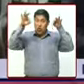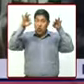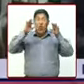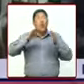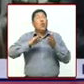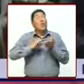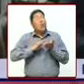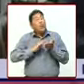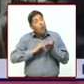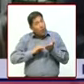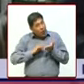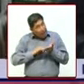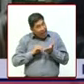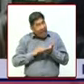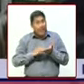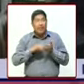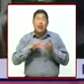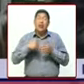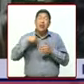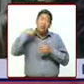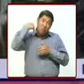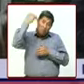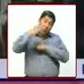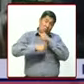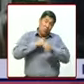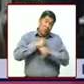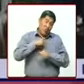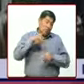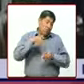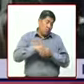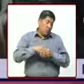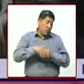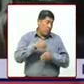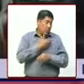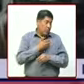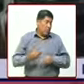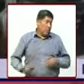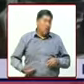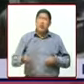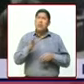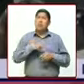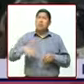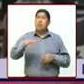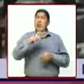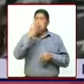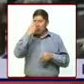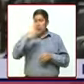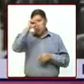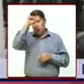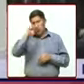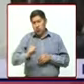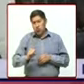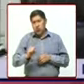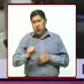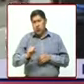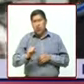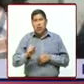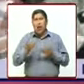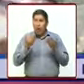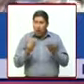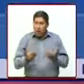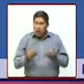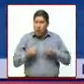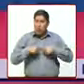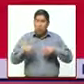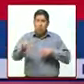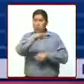el 2025. Lo cierto es que, como en ese punto, nosotros también hemos llegado a otro, que es en la zona sur, en el sector de Los Pinos. Y hay mucha gente que está aguardando acá todavía